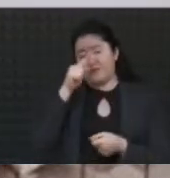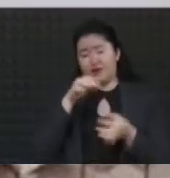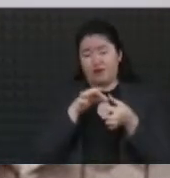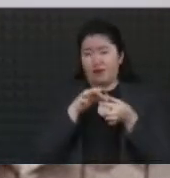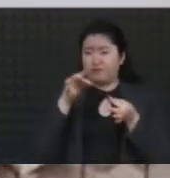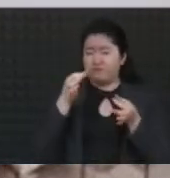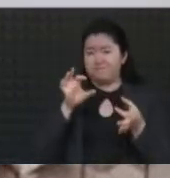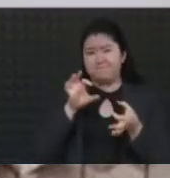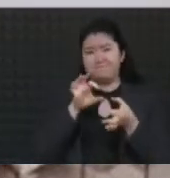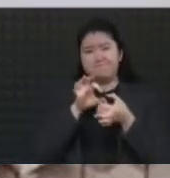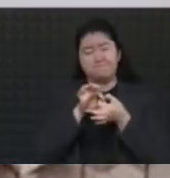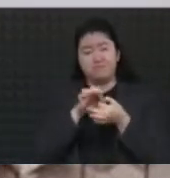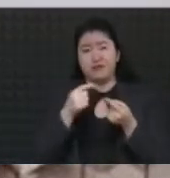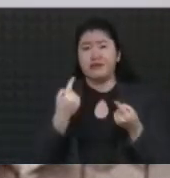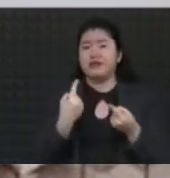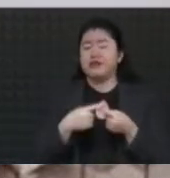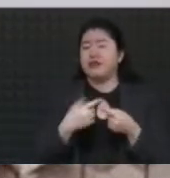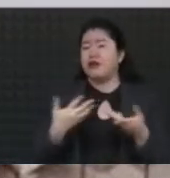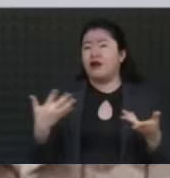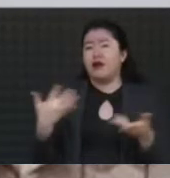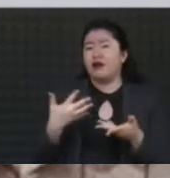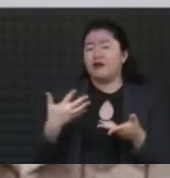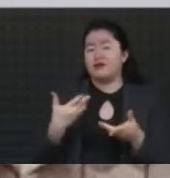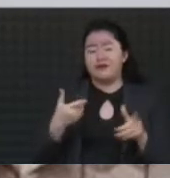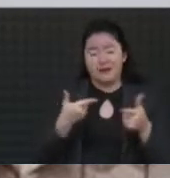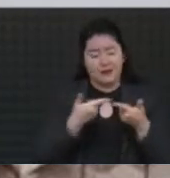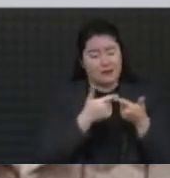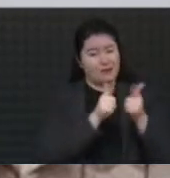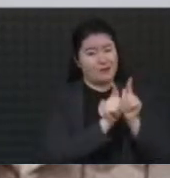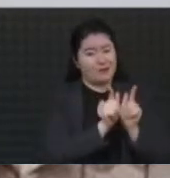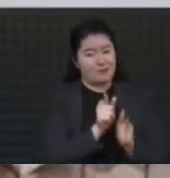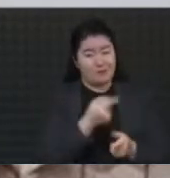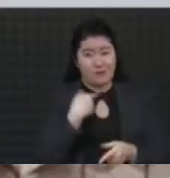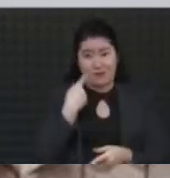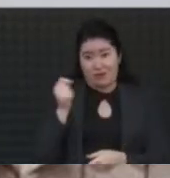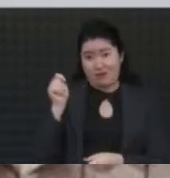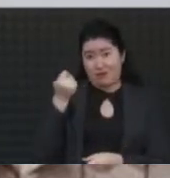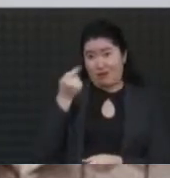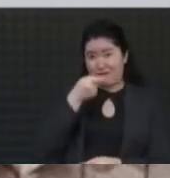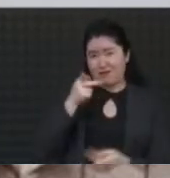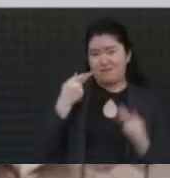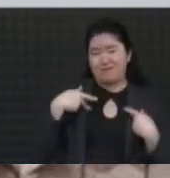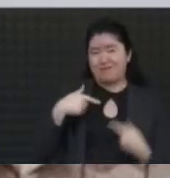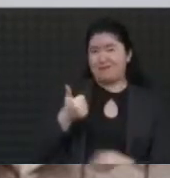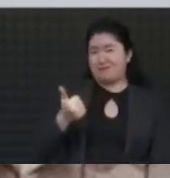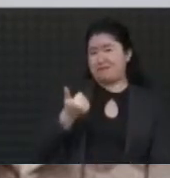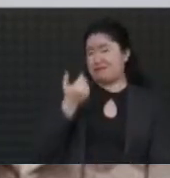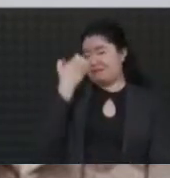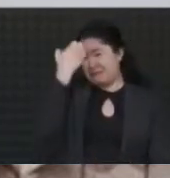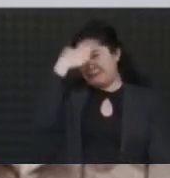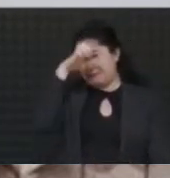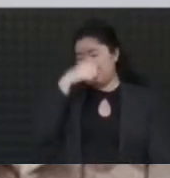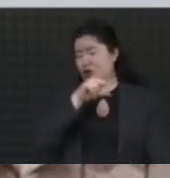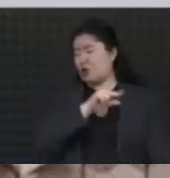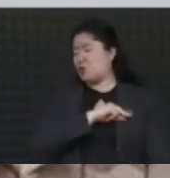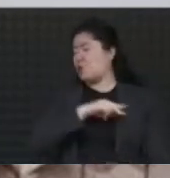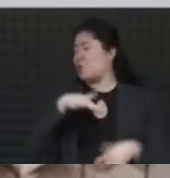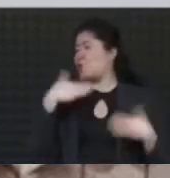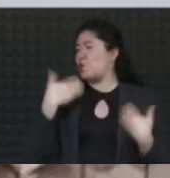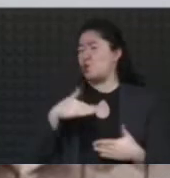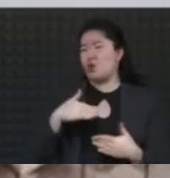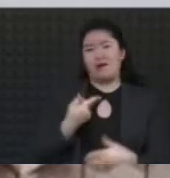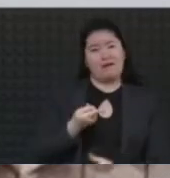fue elaborado por el comité técnico, donde participan estos 6 expertos de primer nivel de nuestro